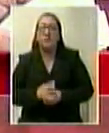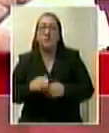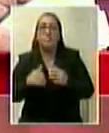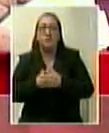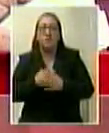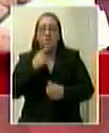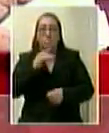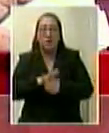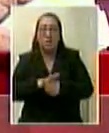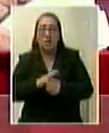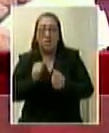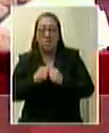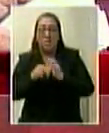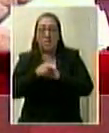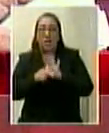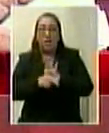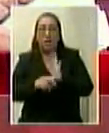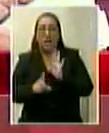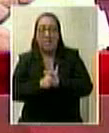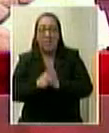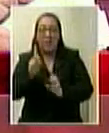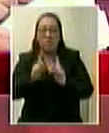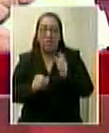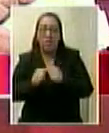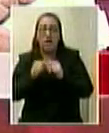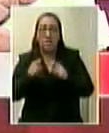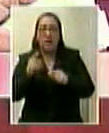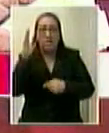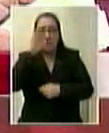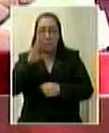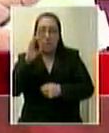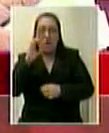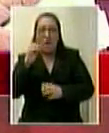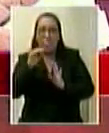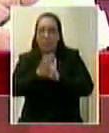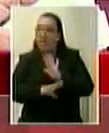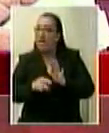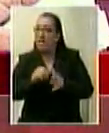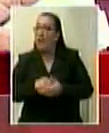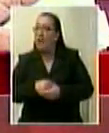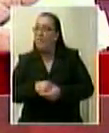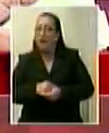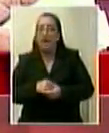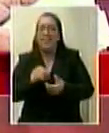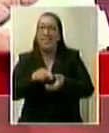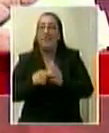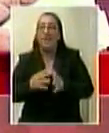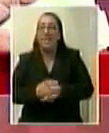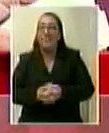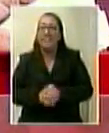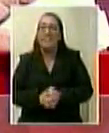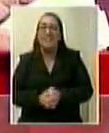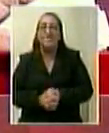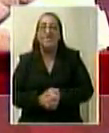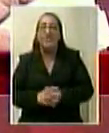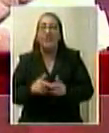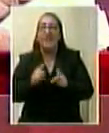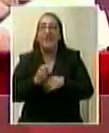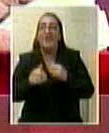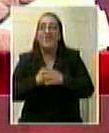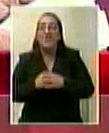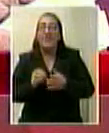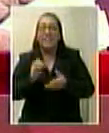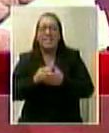de incumplimiento por norma legal alguna. Con esto se busca proteger la Constitución, evitando la impunidad de quienes la